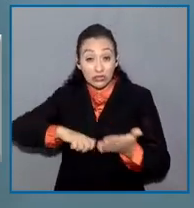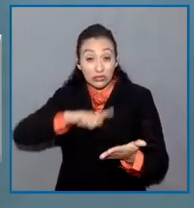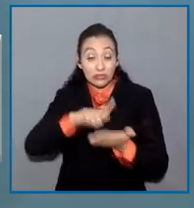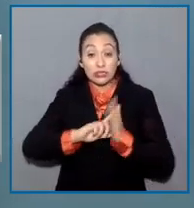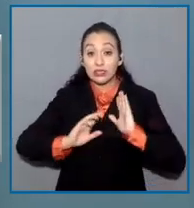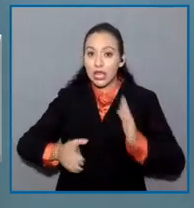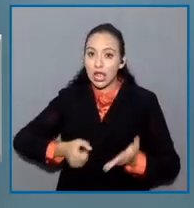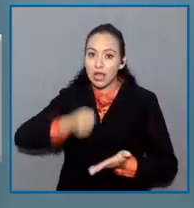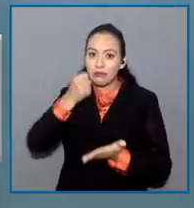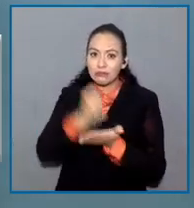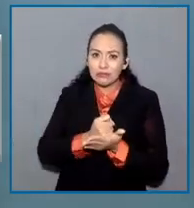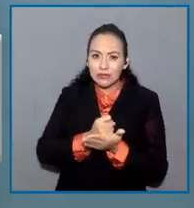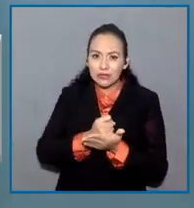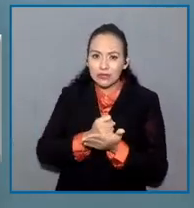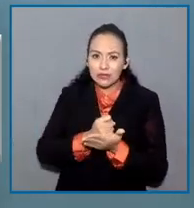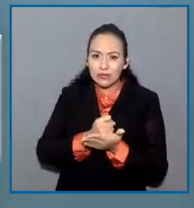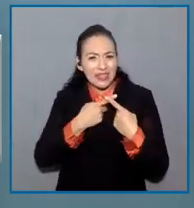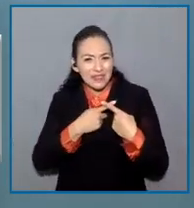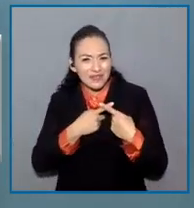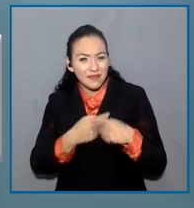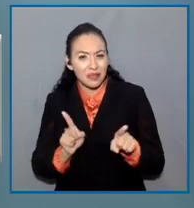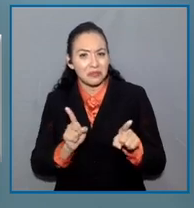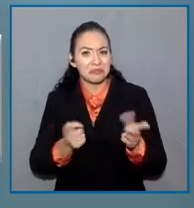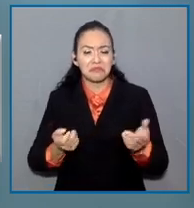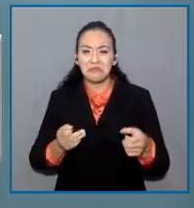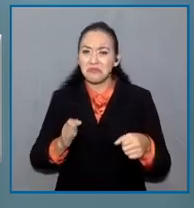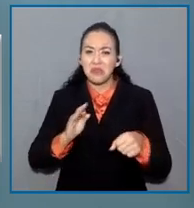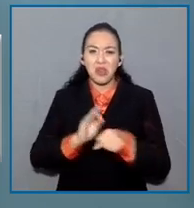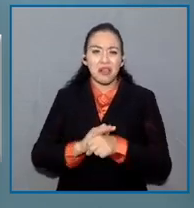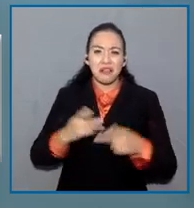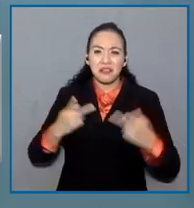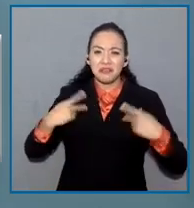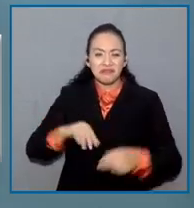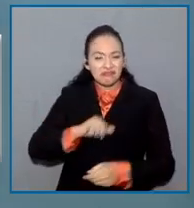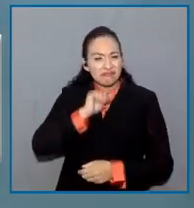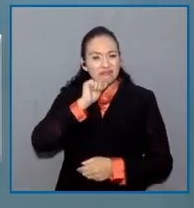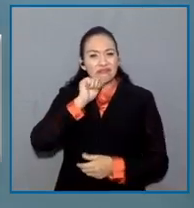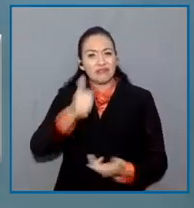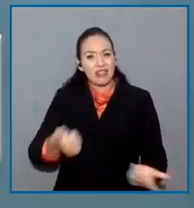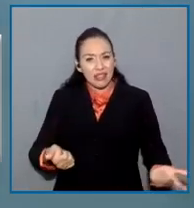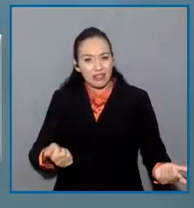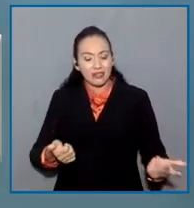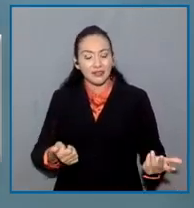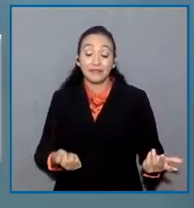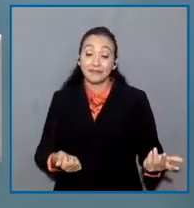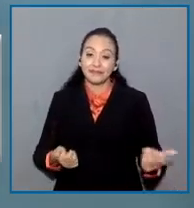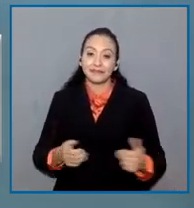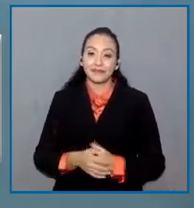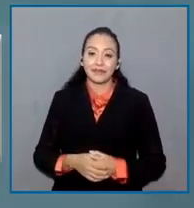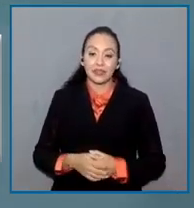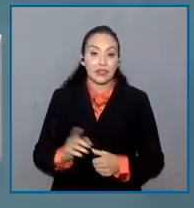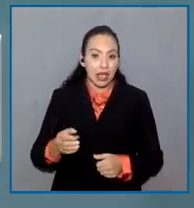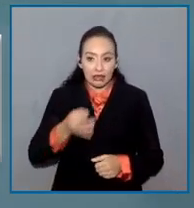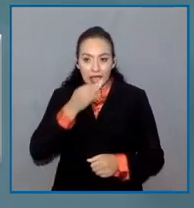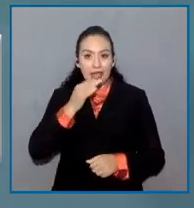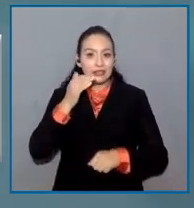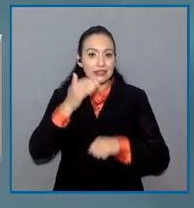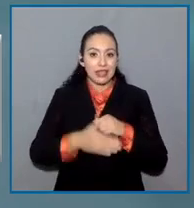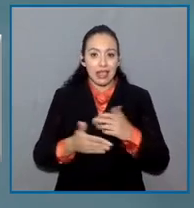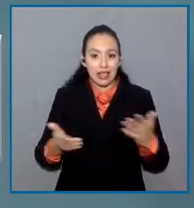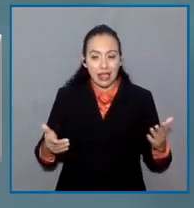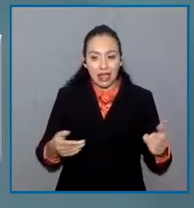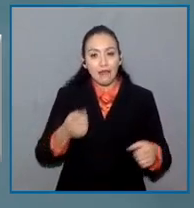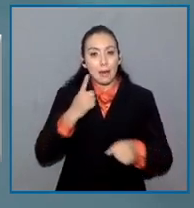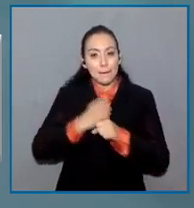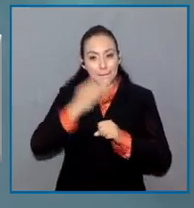aplicándose y en proceso de concluir la primera etapa, pues se aleja de todos los estándares internacionales